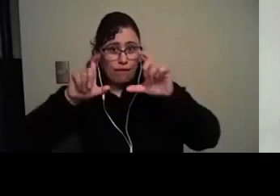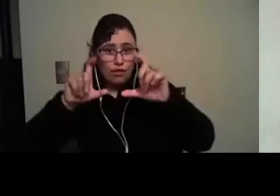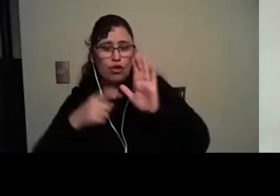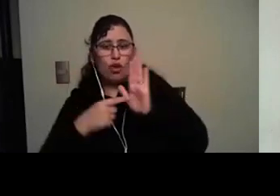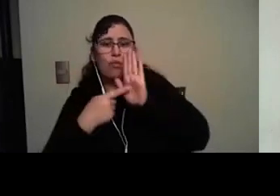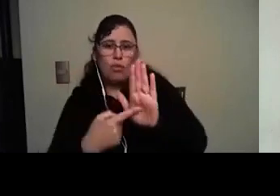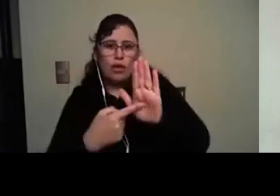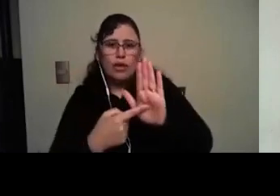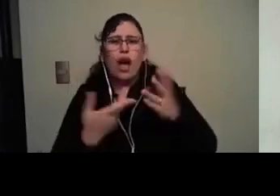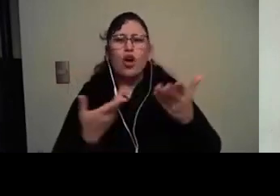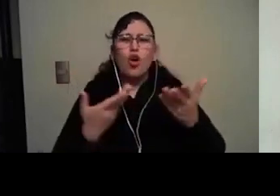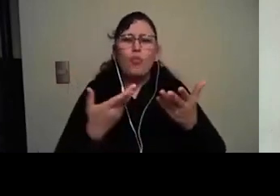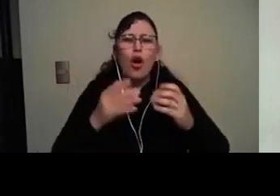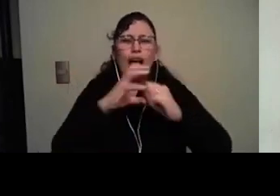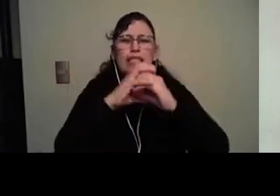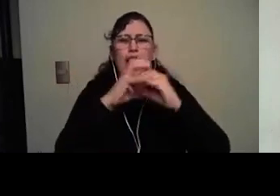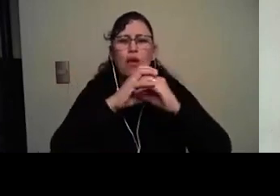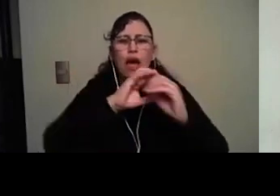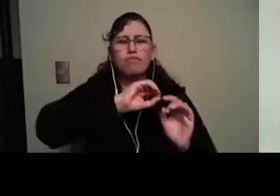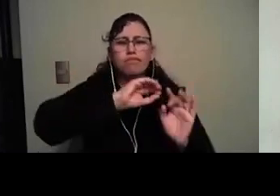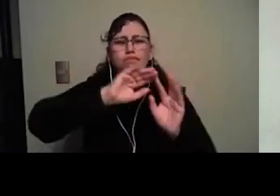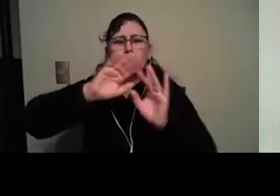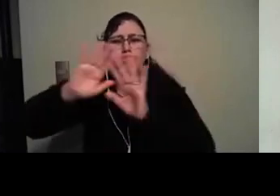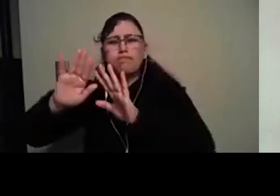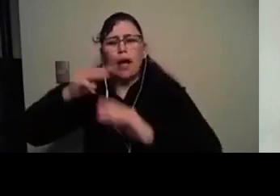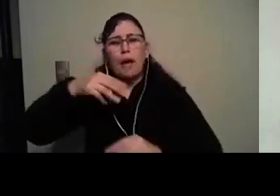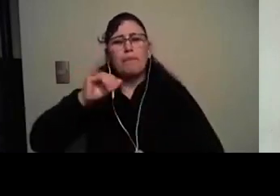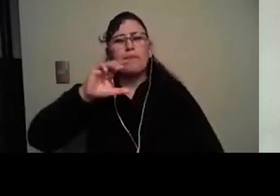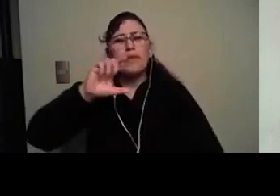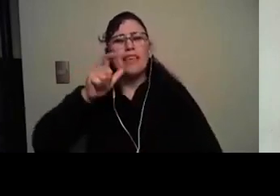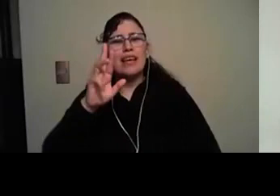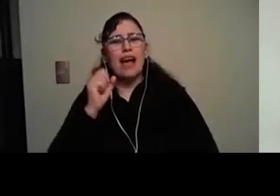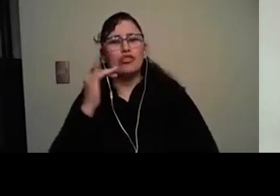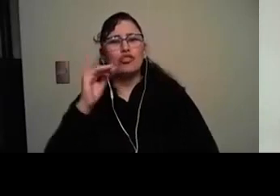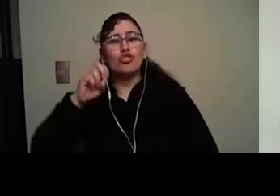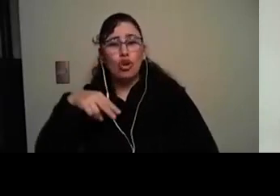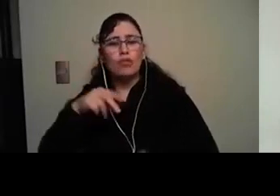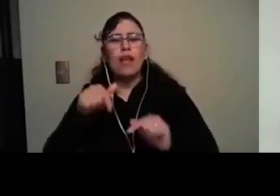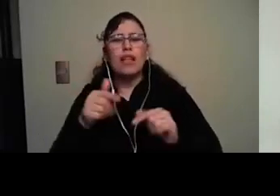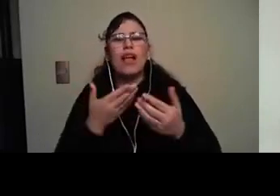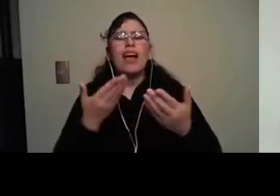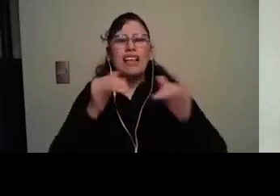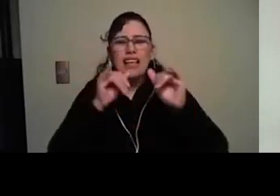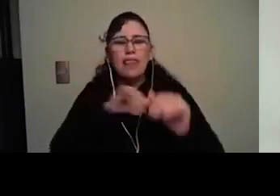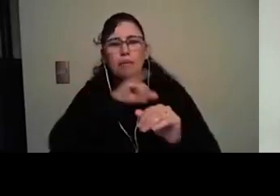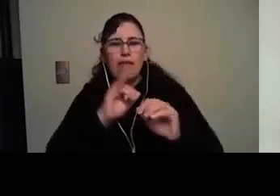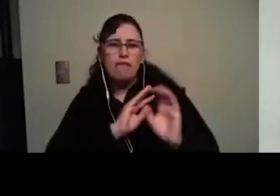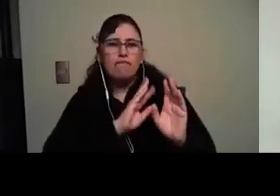de especialización en las células que van a formar parte de regiones corticales como de regiones